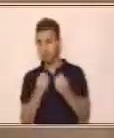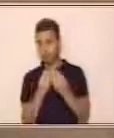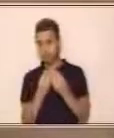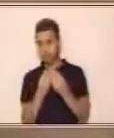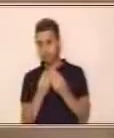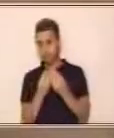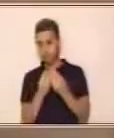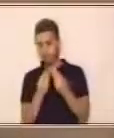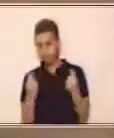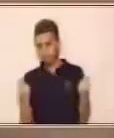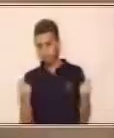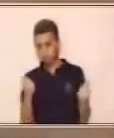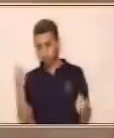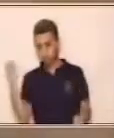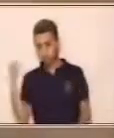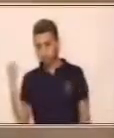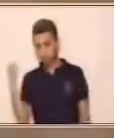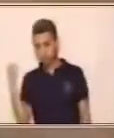estas